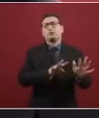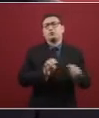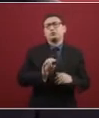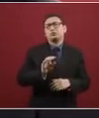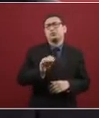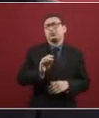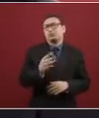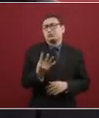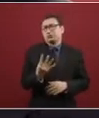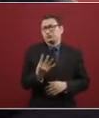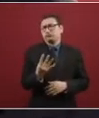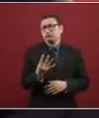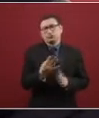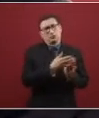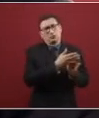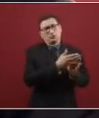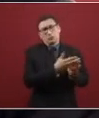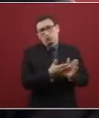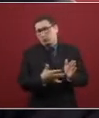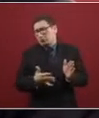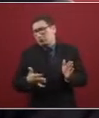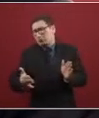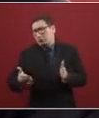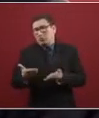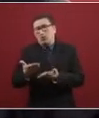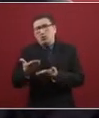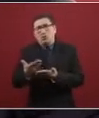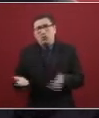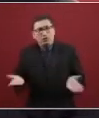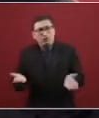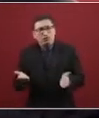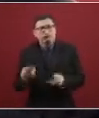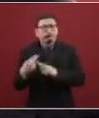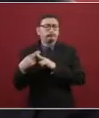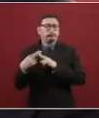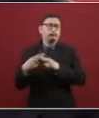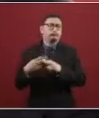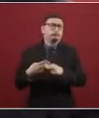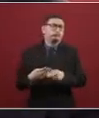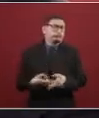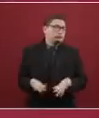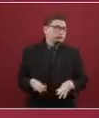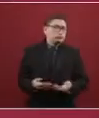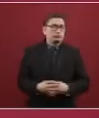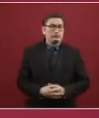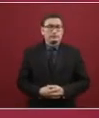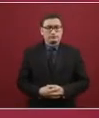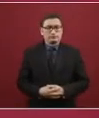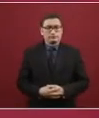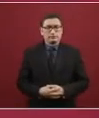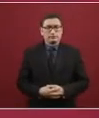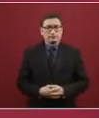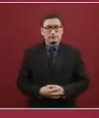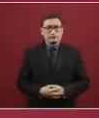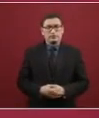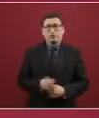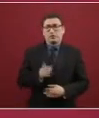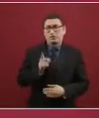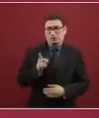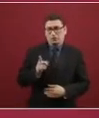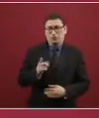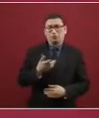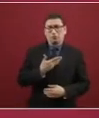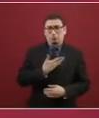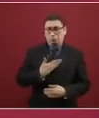1994 hasta ahora este sin que pudiese juzgarse por